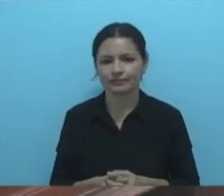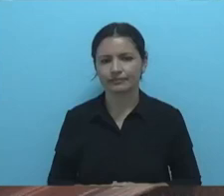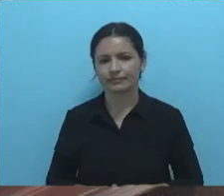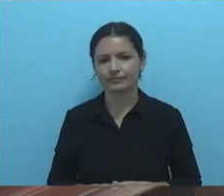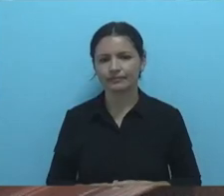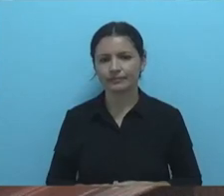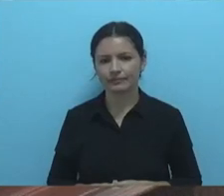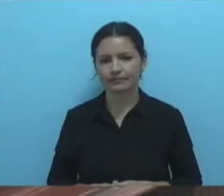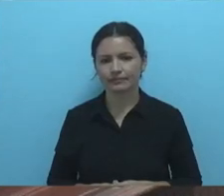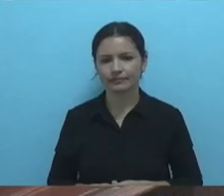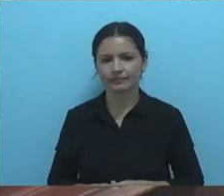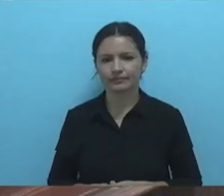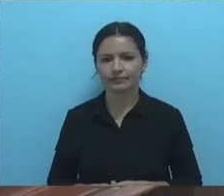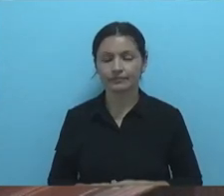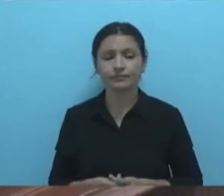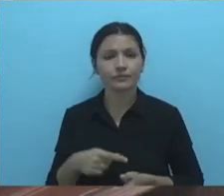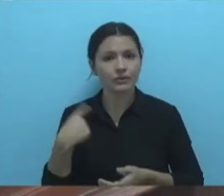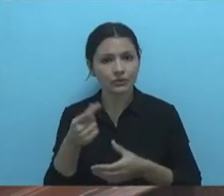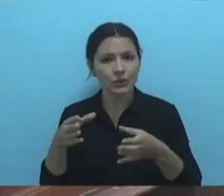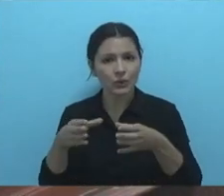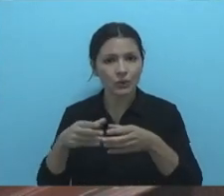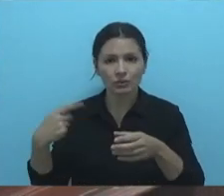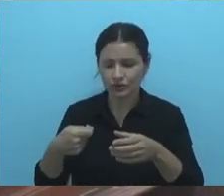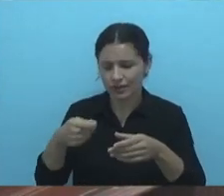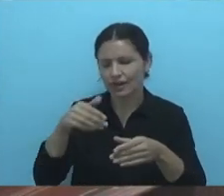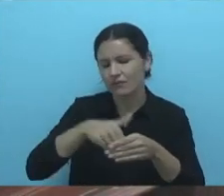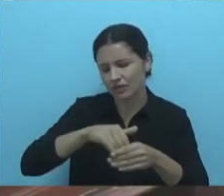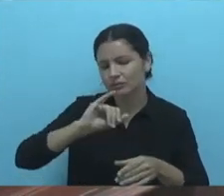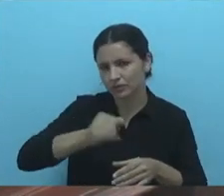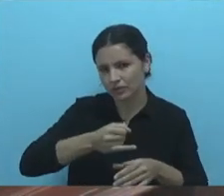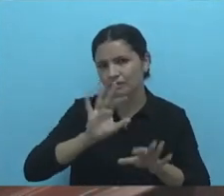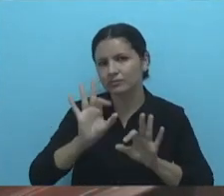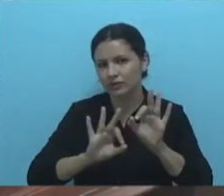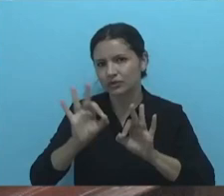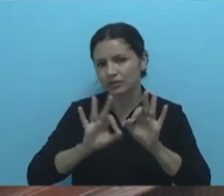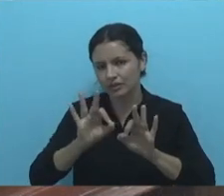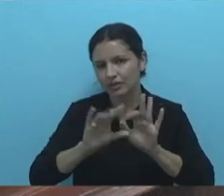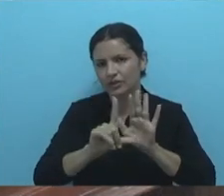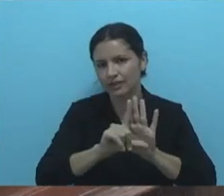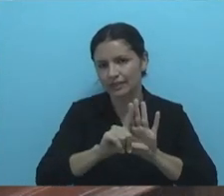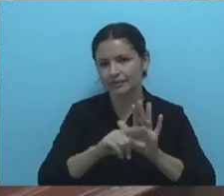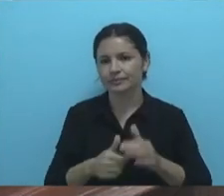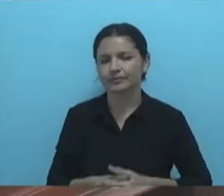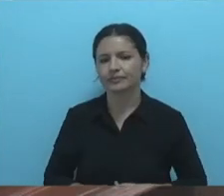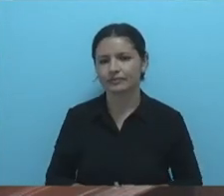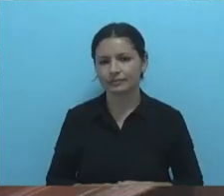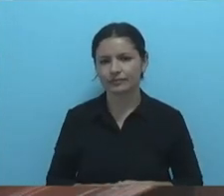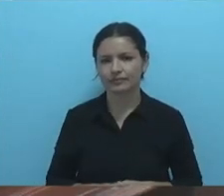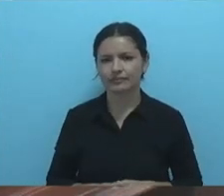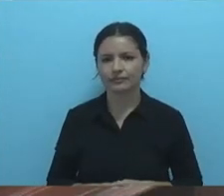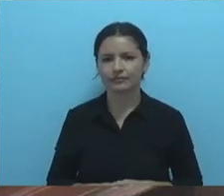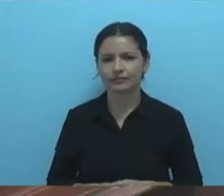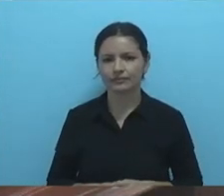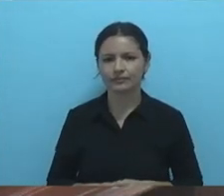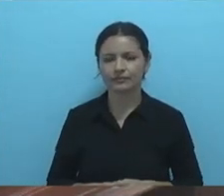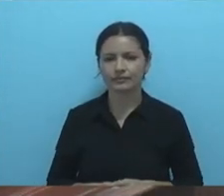del ejecutivo Así que desde el bloque socialista vamos a acompañar afirmativamente tanto como lo hizo el senado este este proyecto